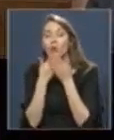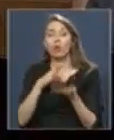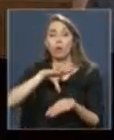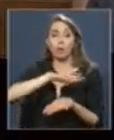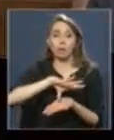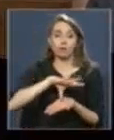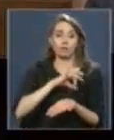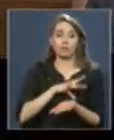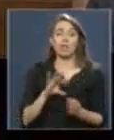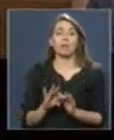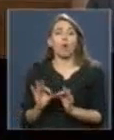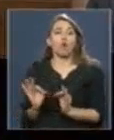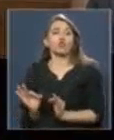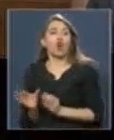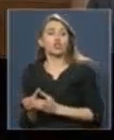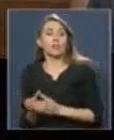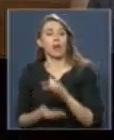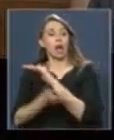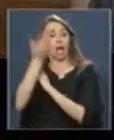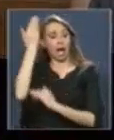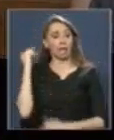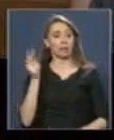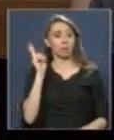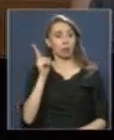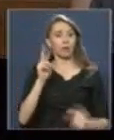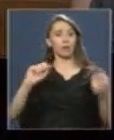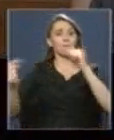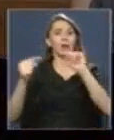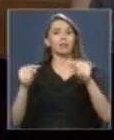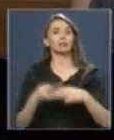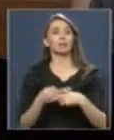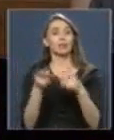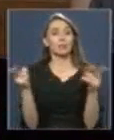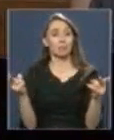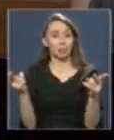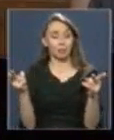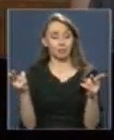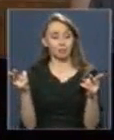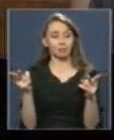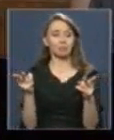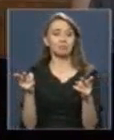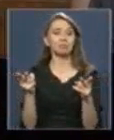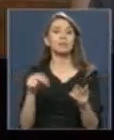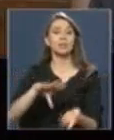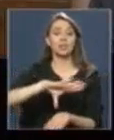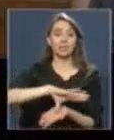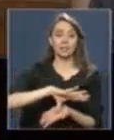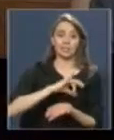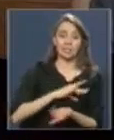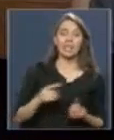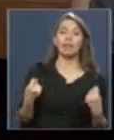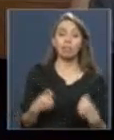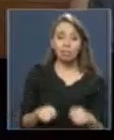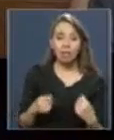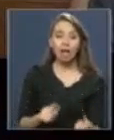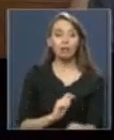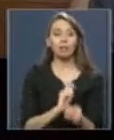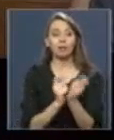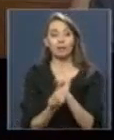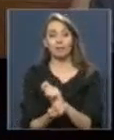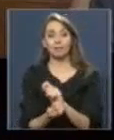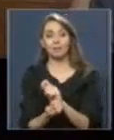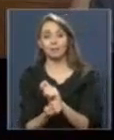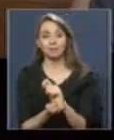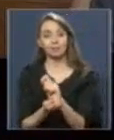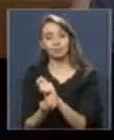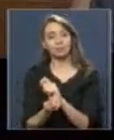nuestro estaba prohibido para la discusión pública. Sin embargo, un país que está intentando cambiar. Y